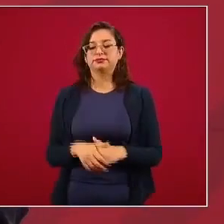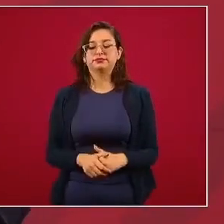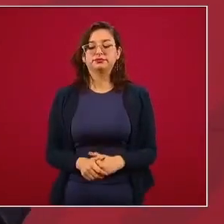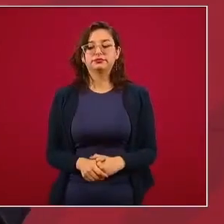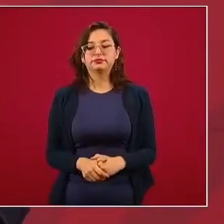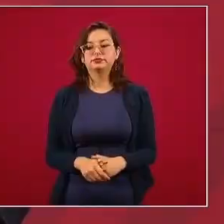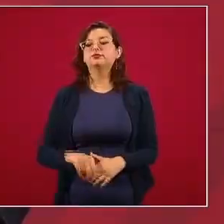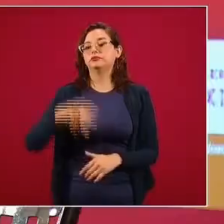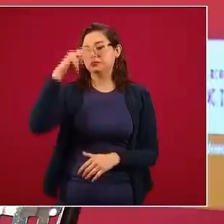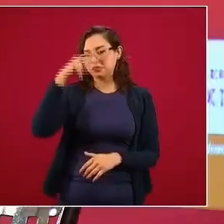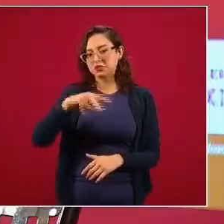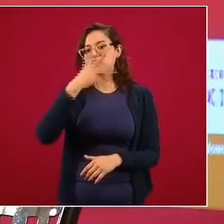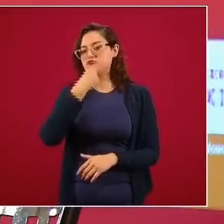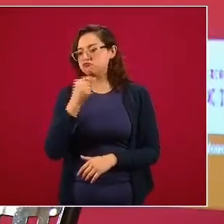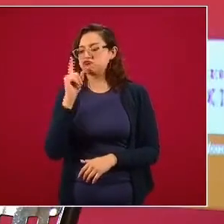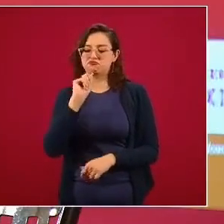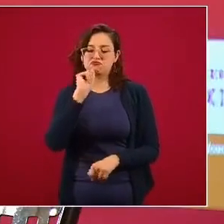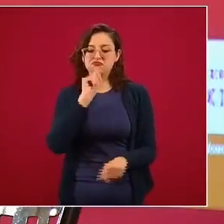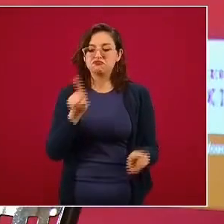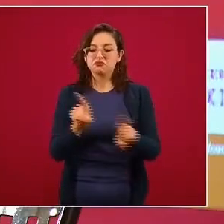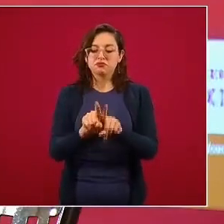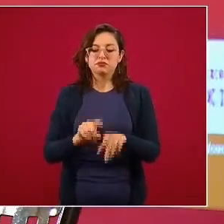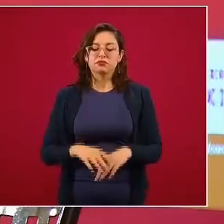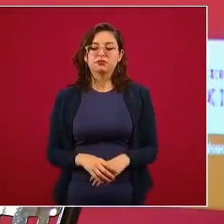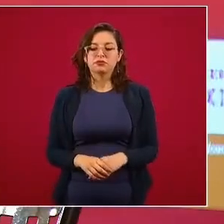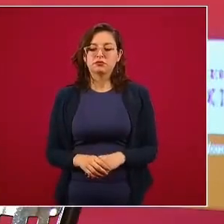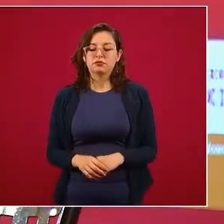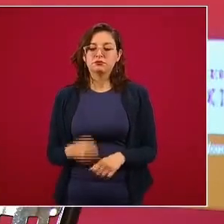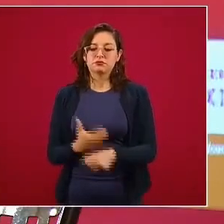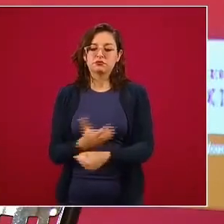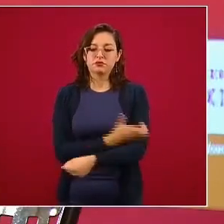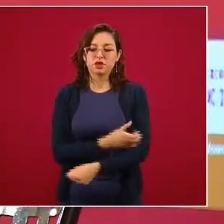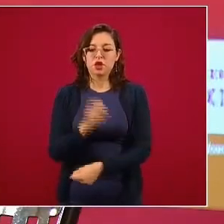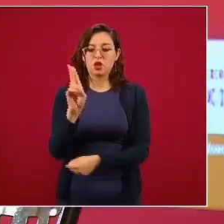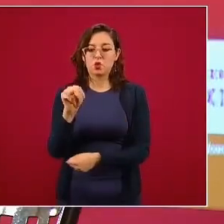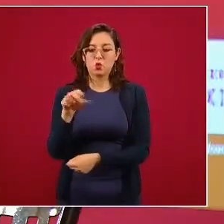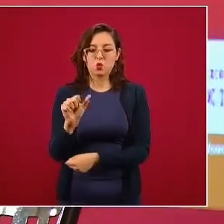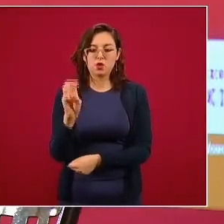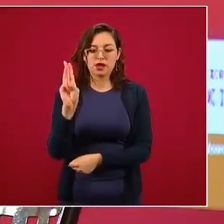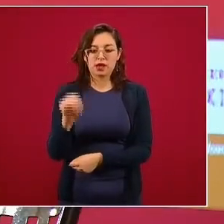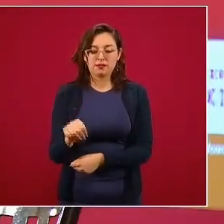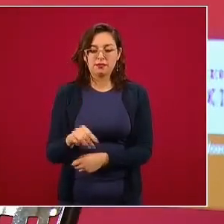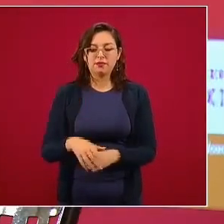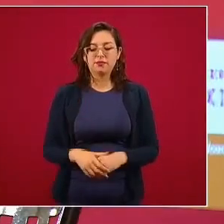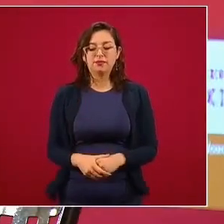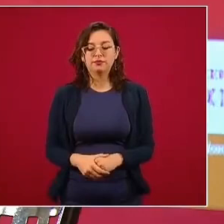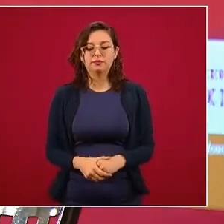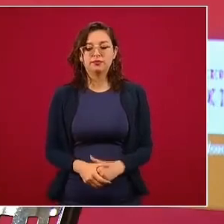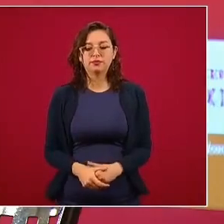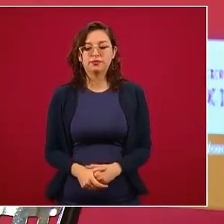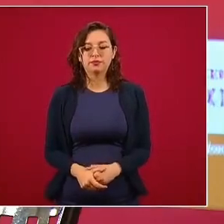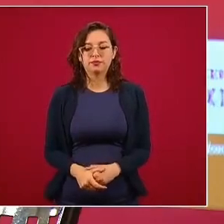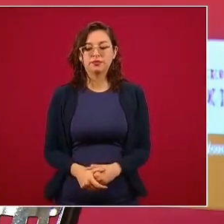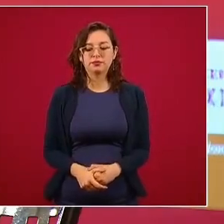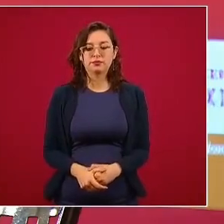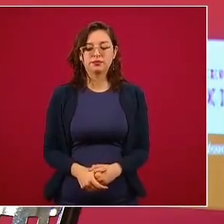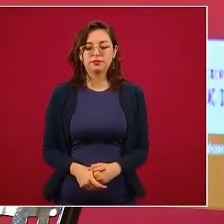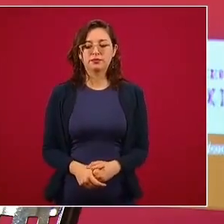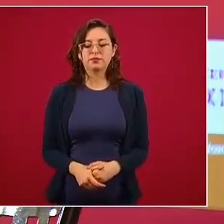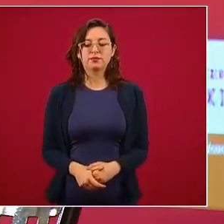y mexicanas y mexicanos, colegas de la UNAM, por ejemplo. Y